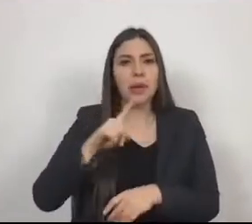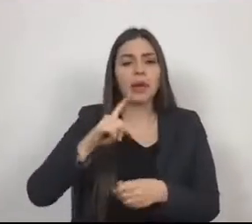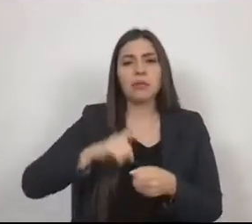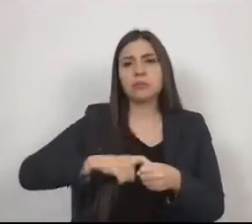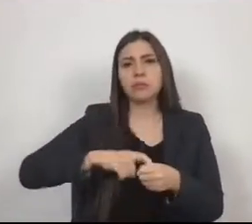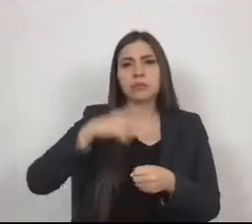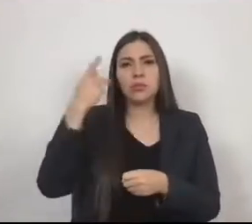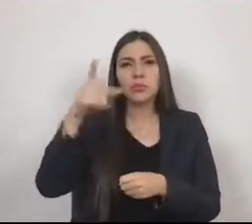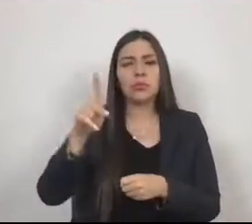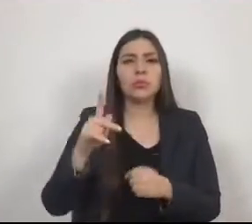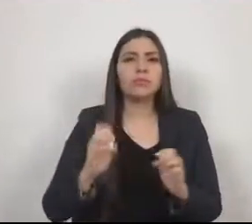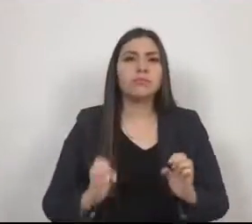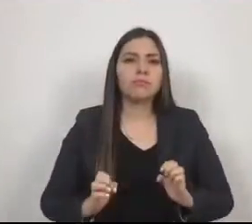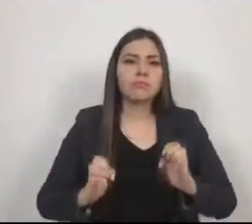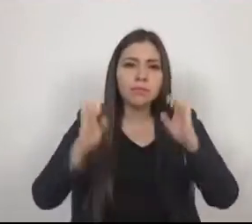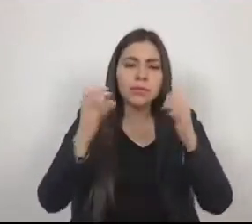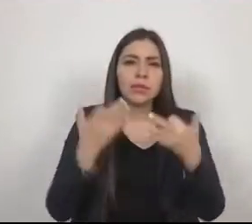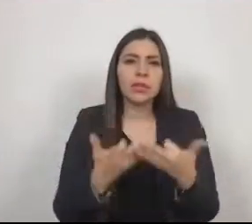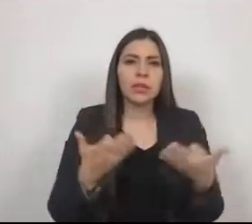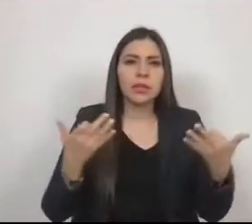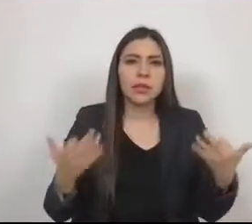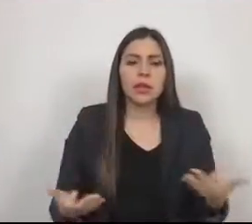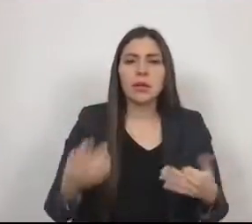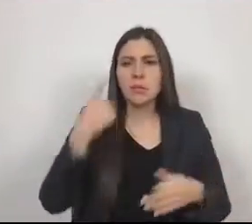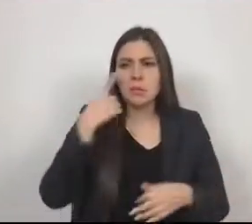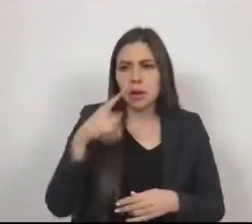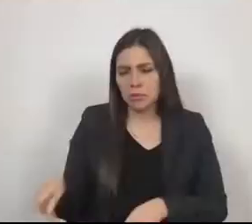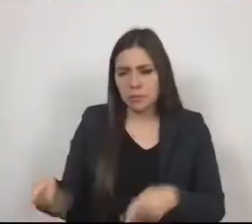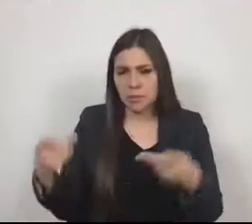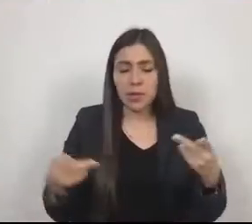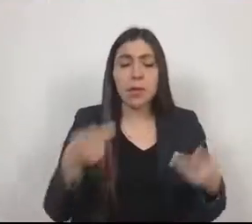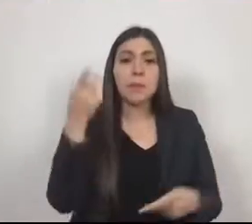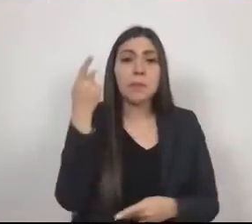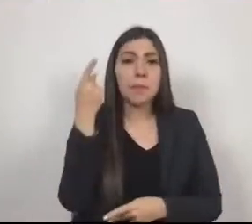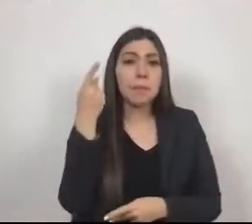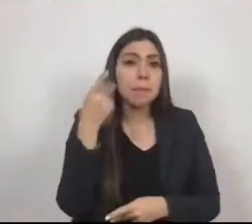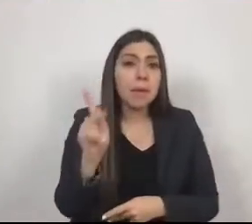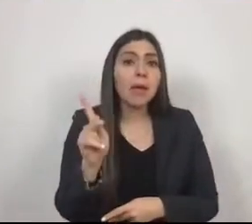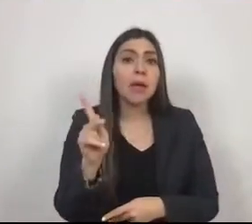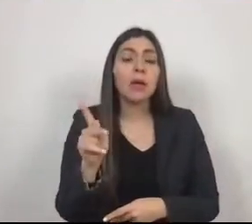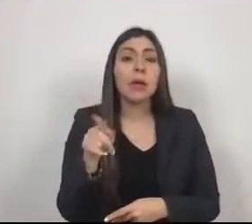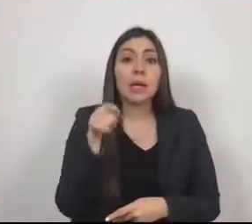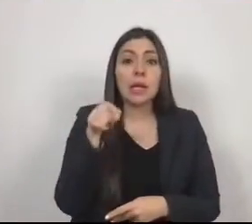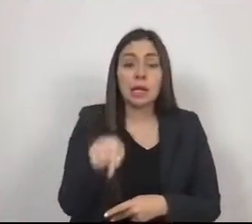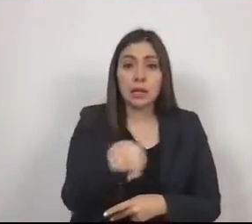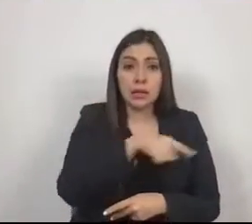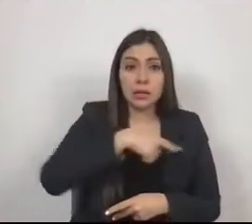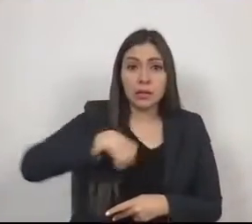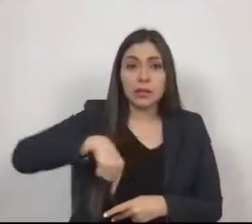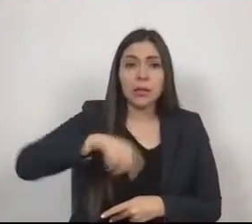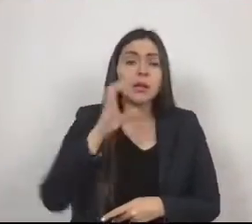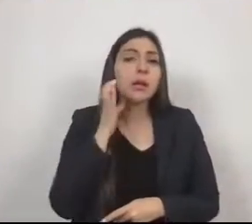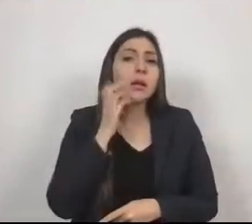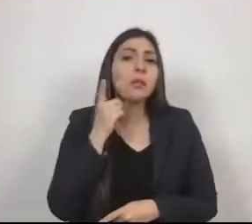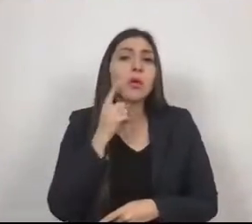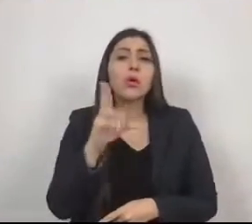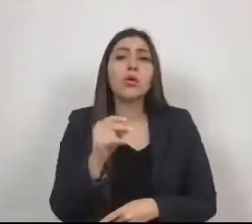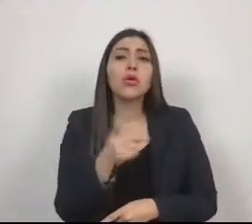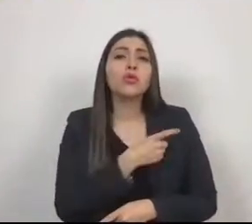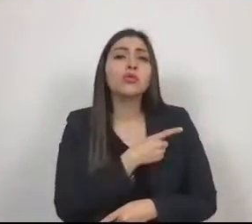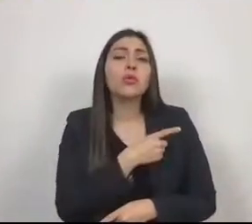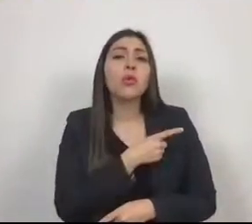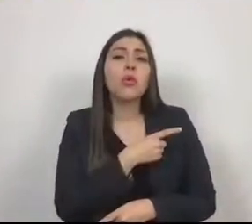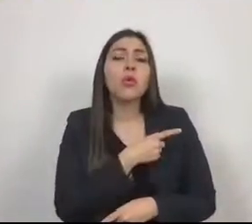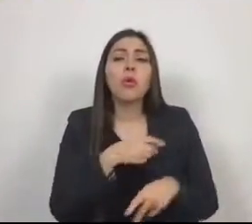bienes inmuebles e inmuebles que conforman su patrimonio. Sin embargo, para que esta soberanía no sea solo una oficialía de